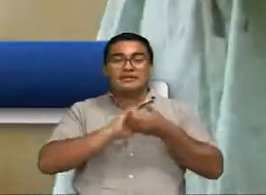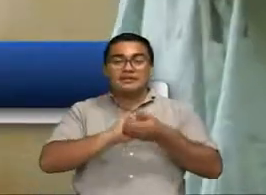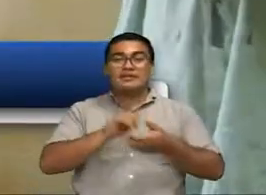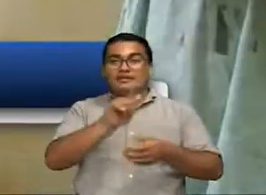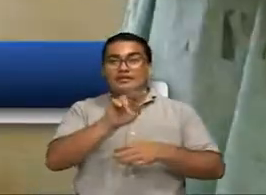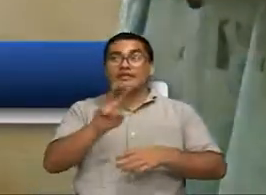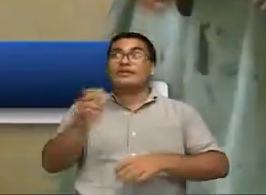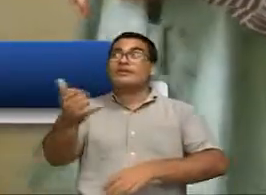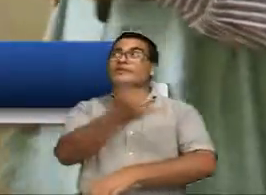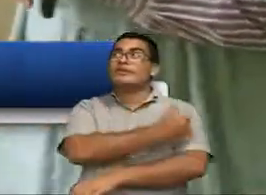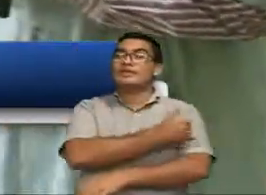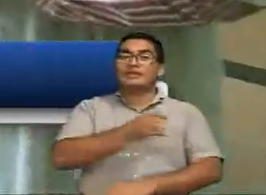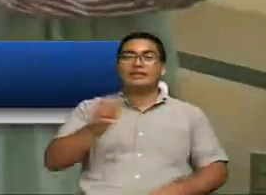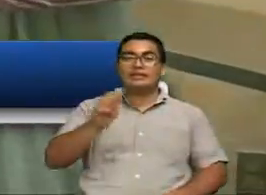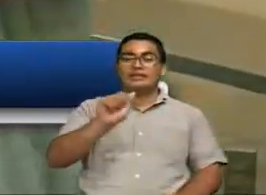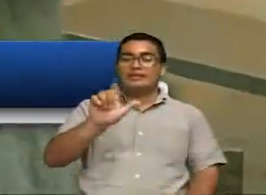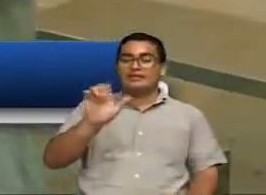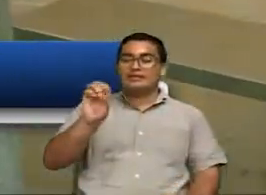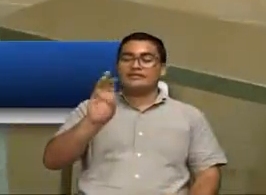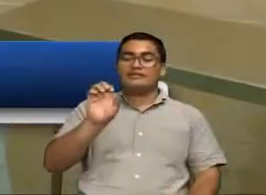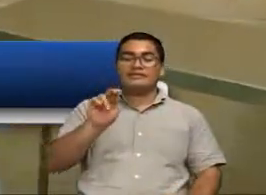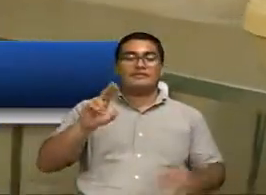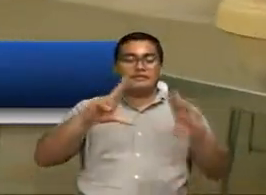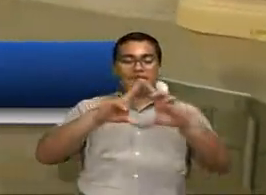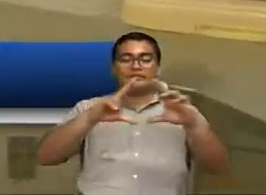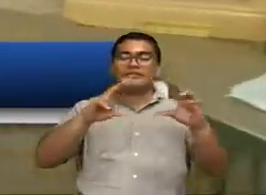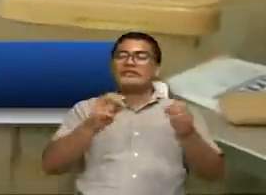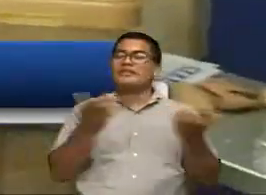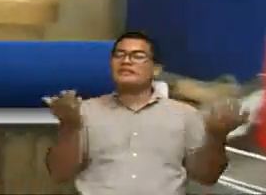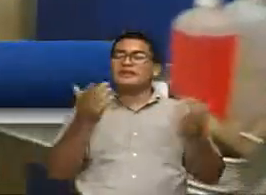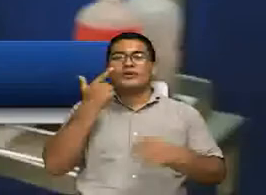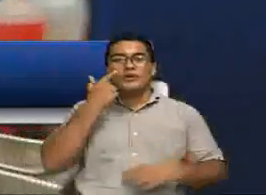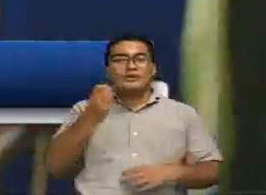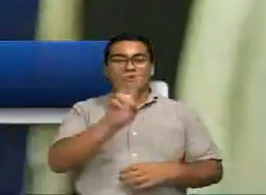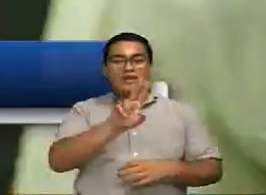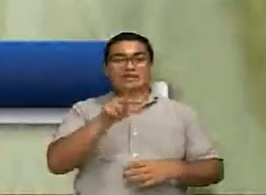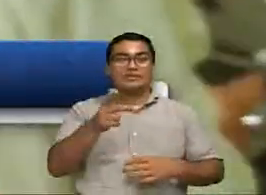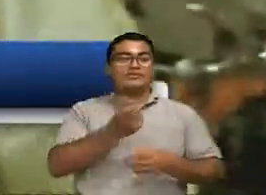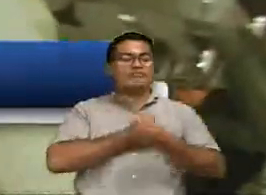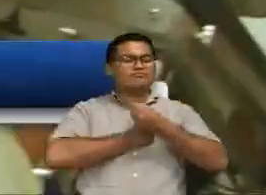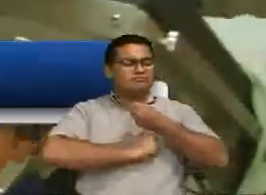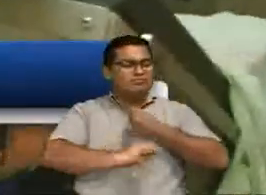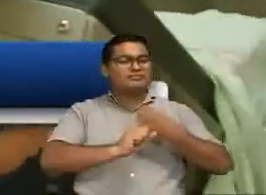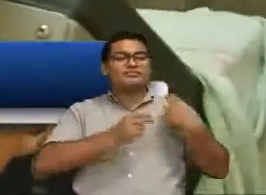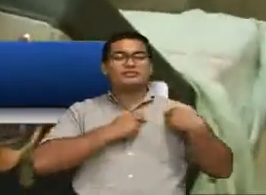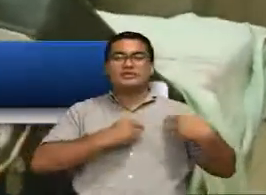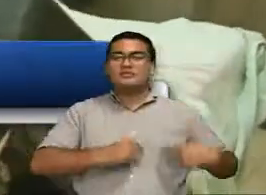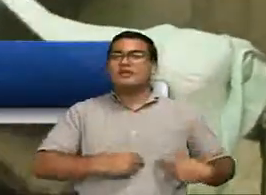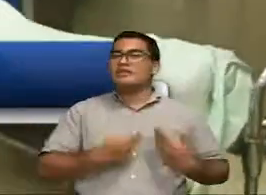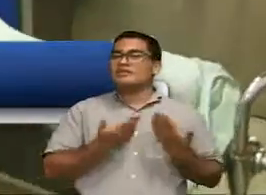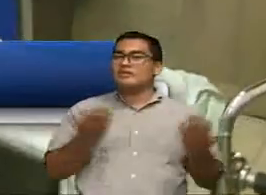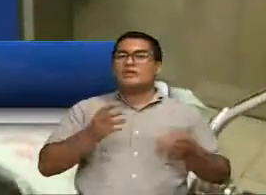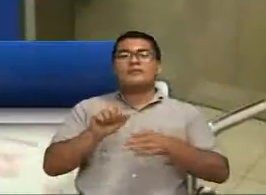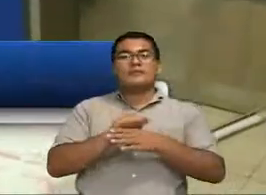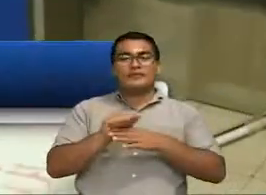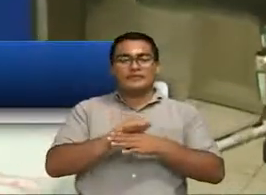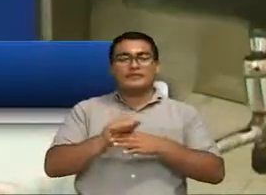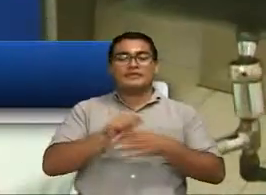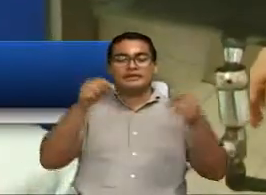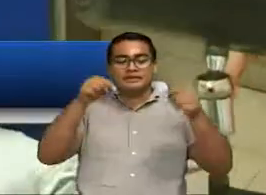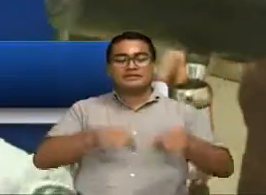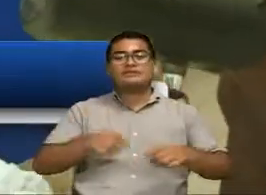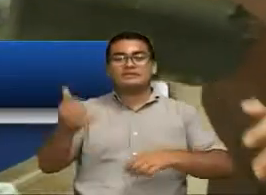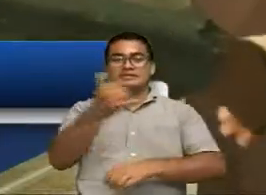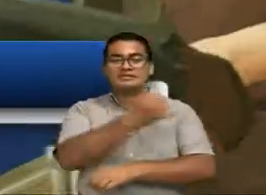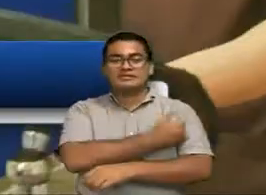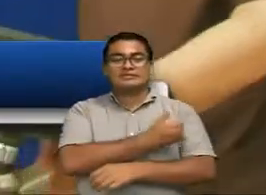el Hospital Alemán Nicaragüense. Estamos conociendo las 28 posiciones de parto humanizado que se practica aquí en este